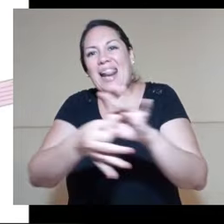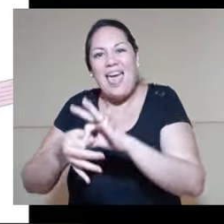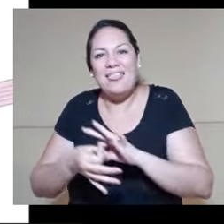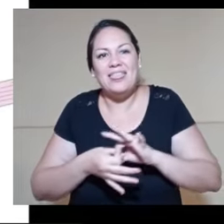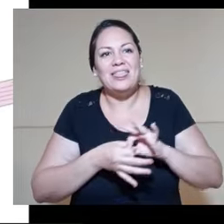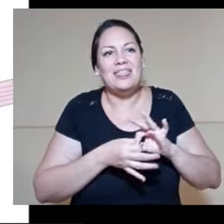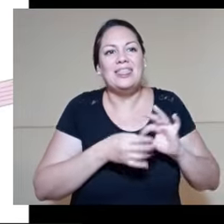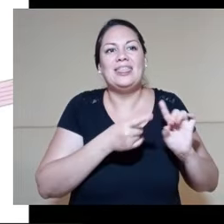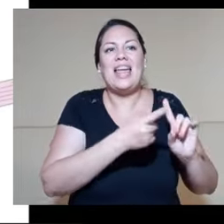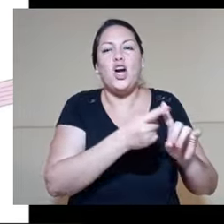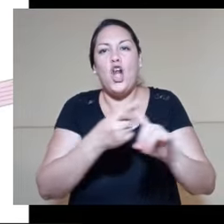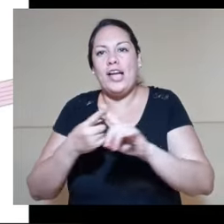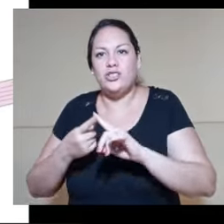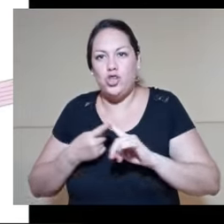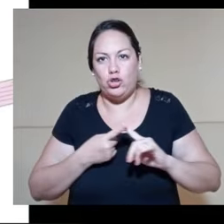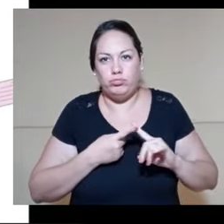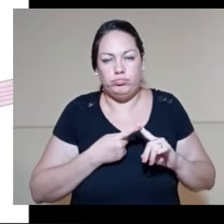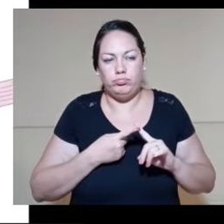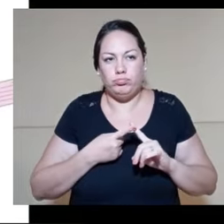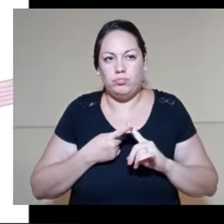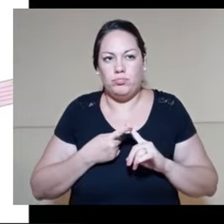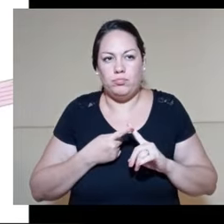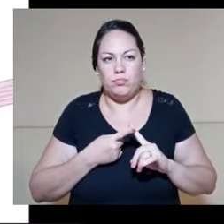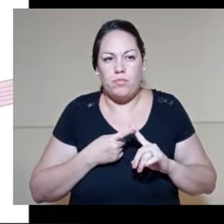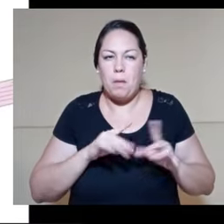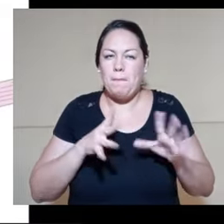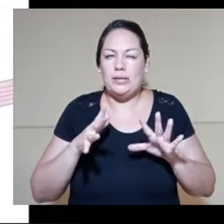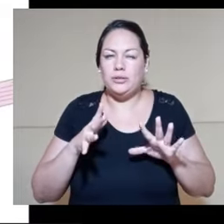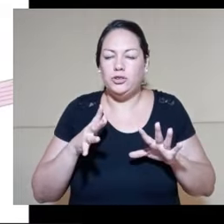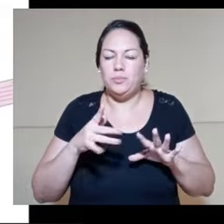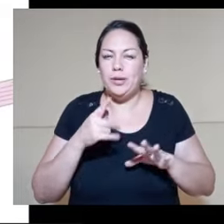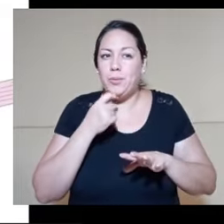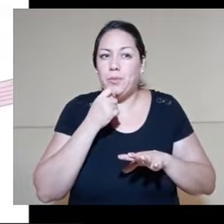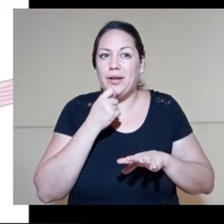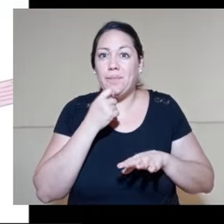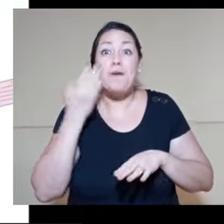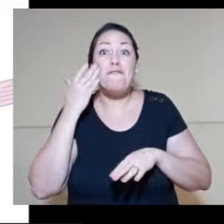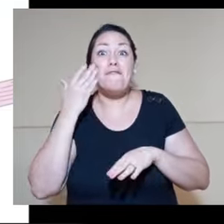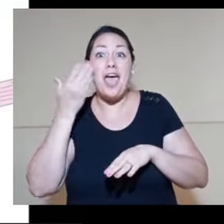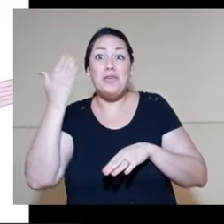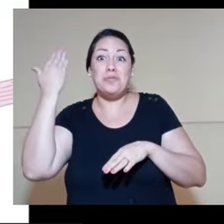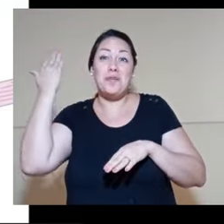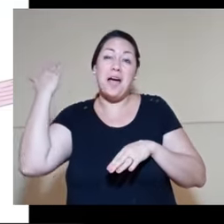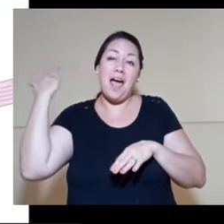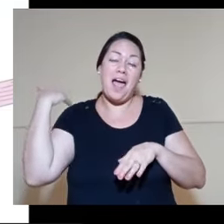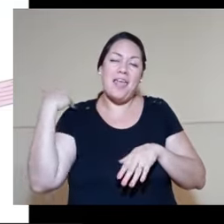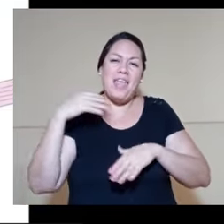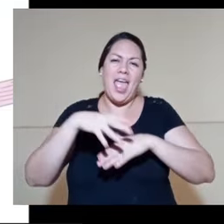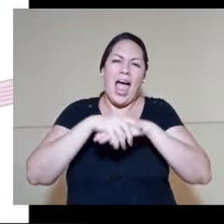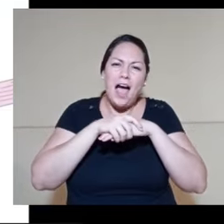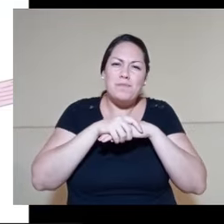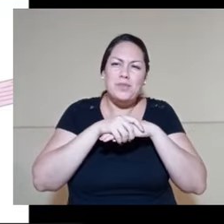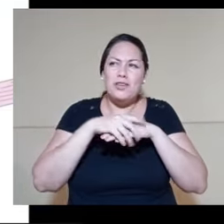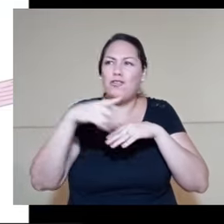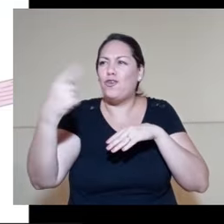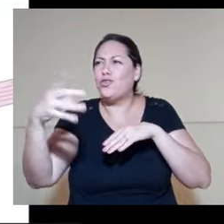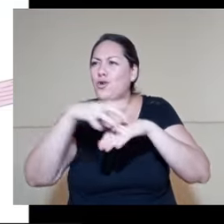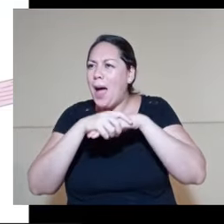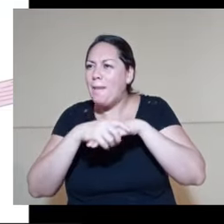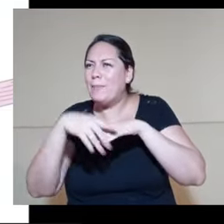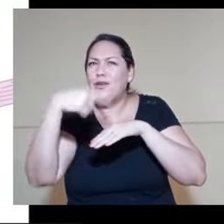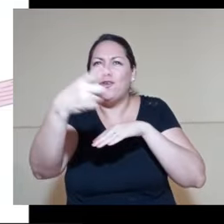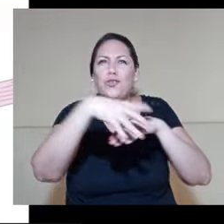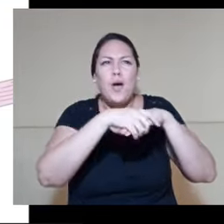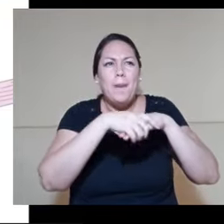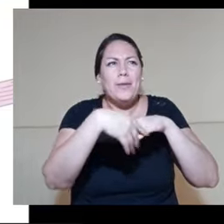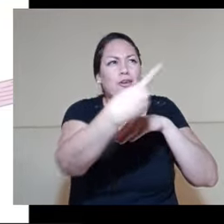arma una red de conexión. Esto sería como más o menos como el principio del Facebook, los